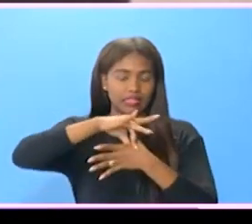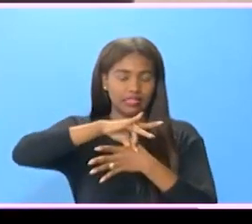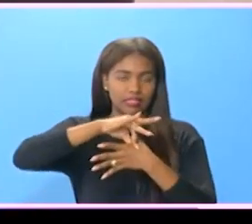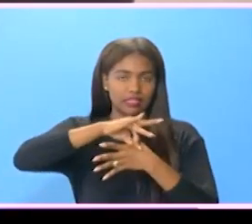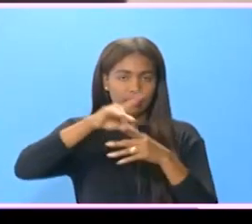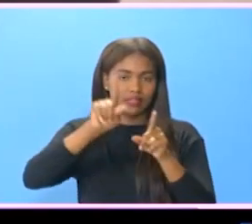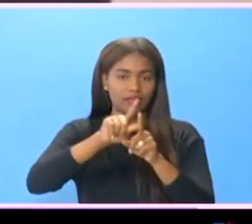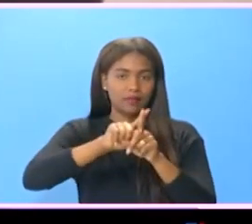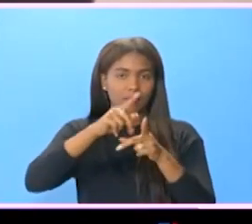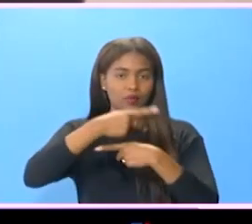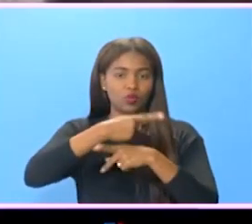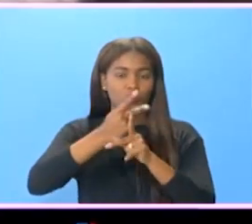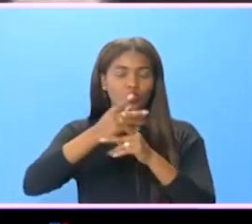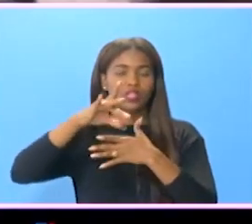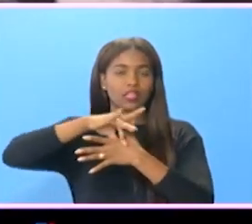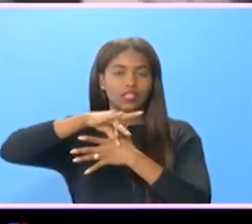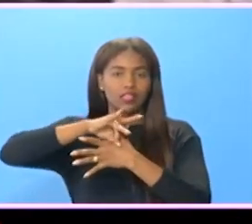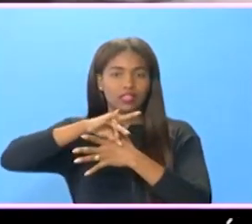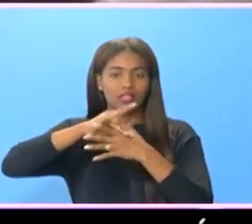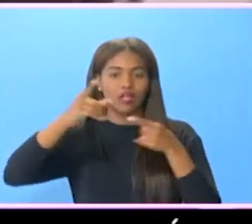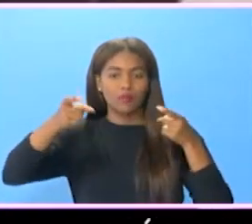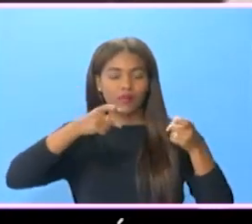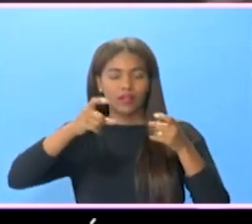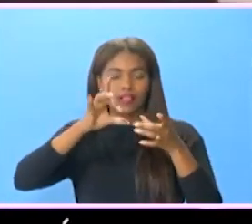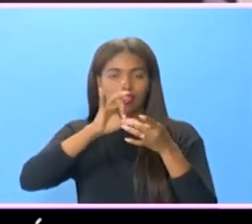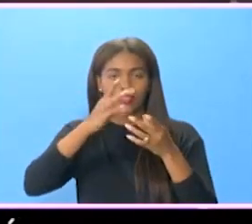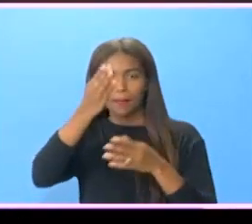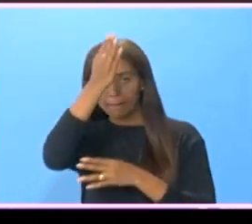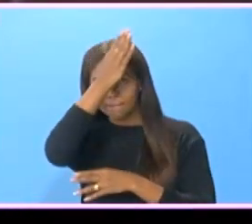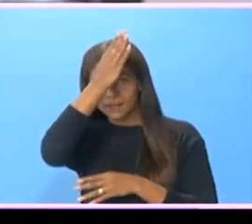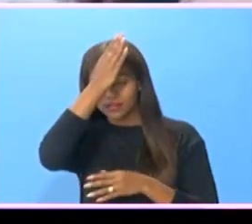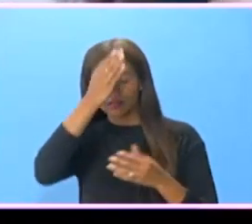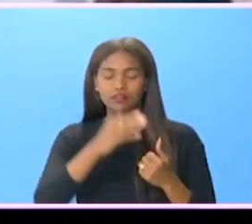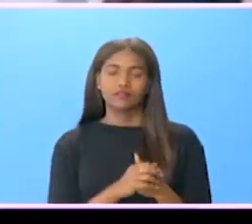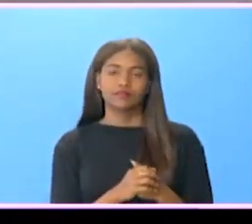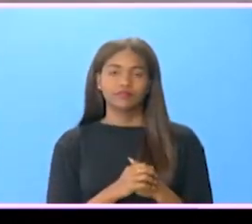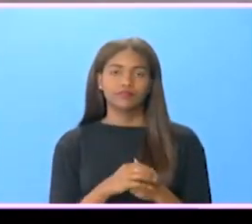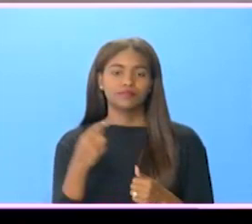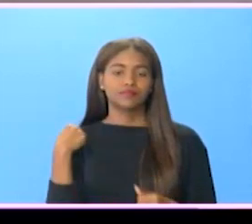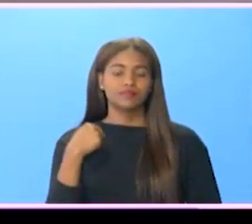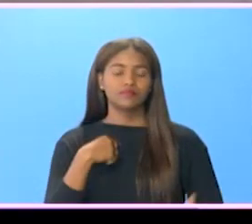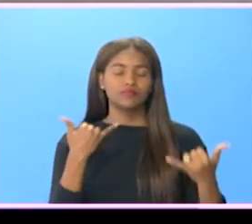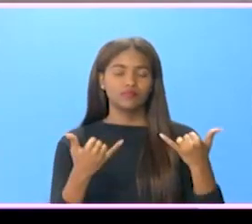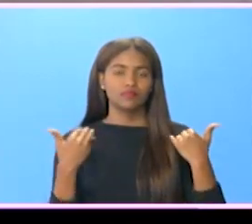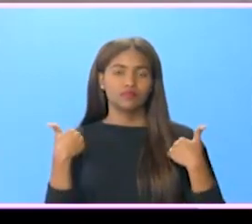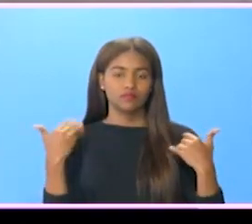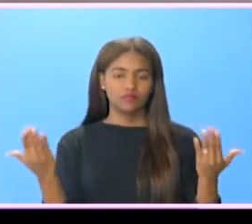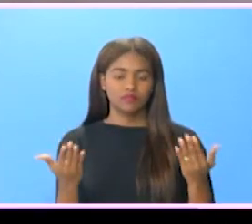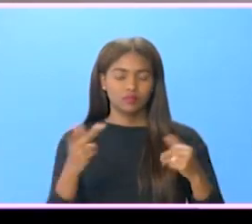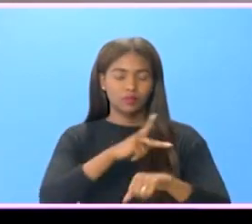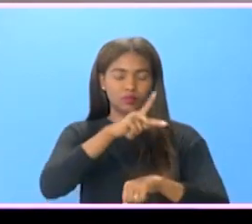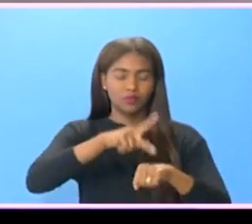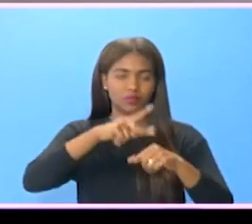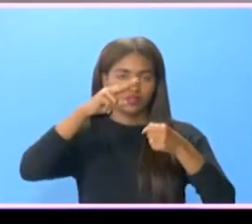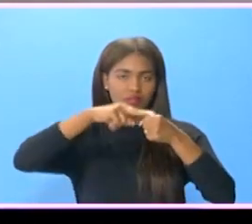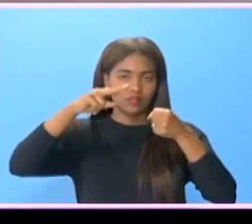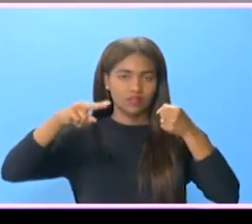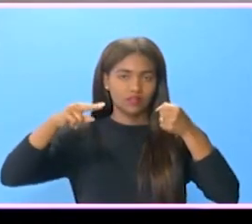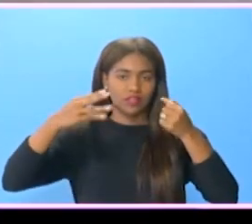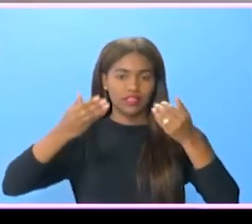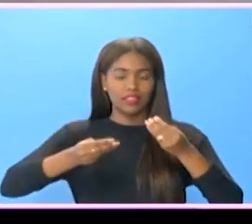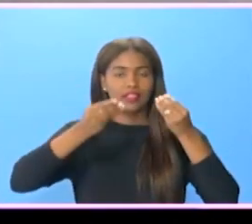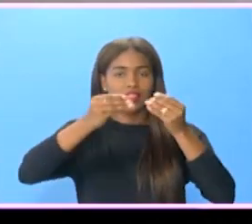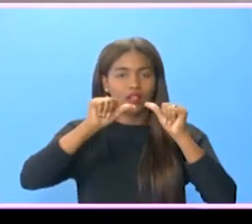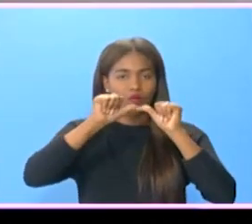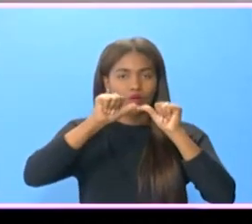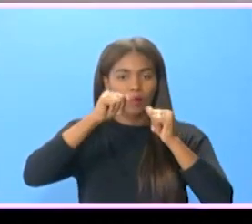y productos cárnicos, manejo de desechos sólidos. Estamos aquí hoy en la provincia de Alto Mayor, dando continuidad